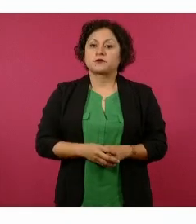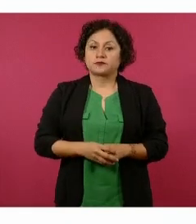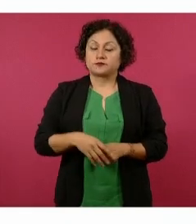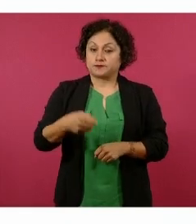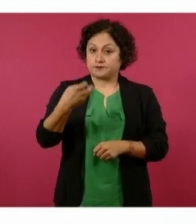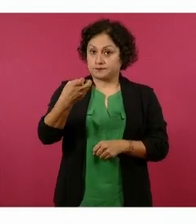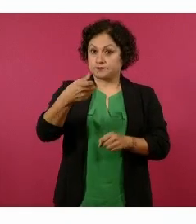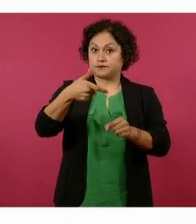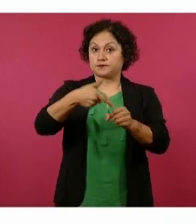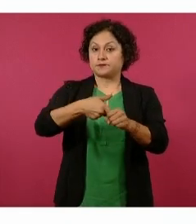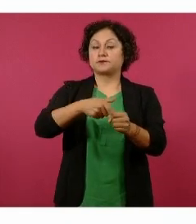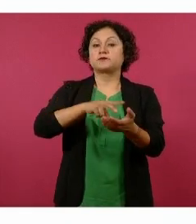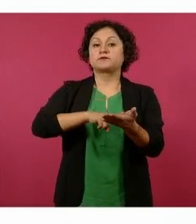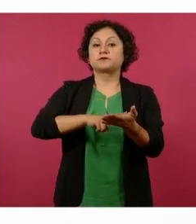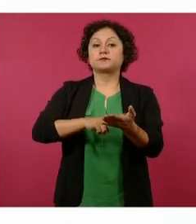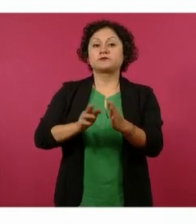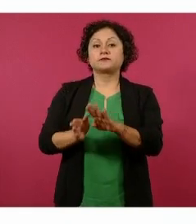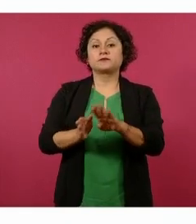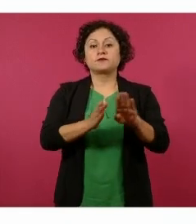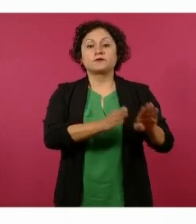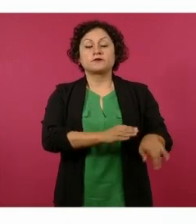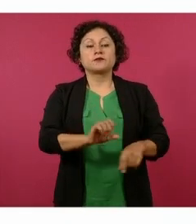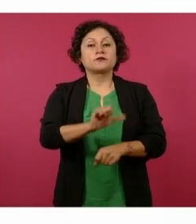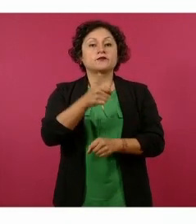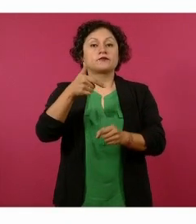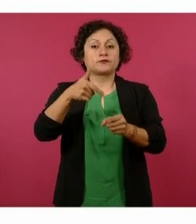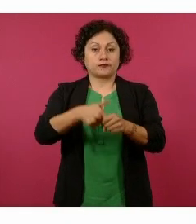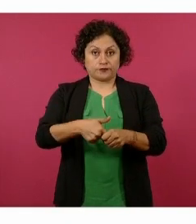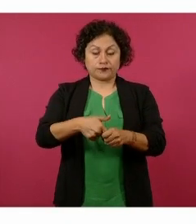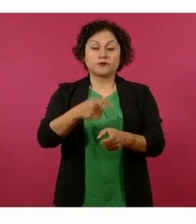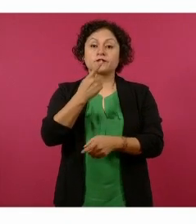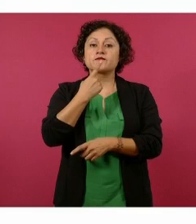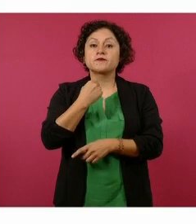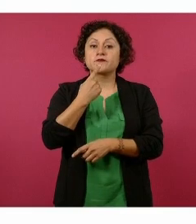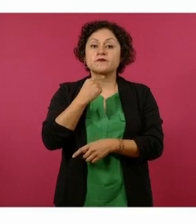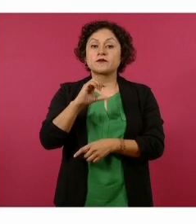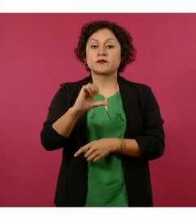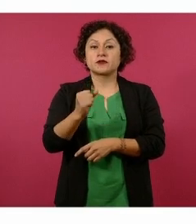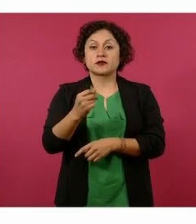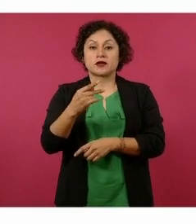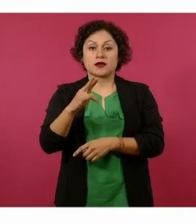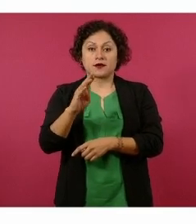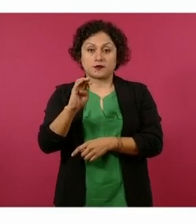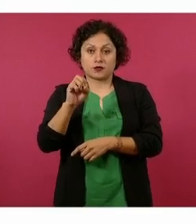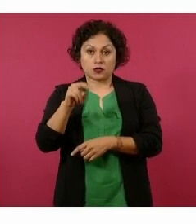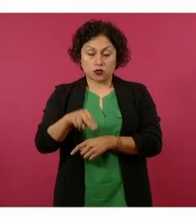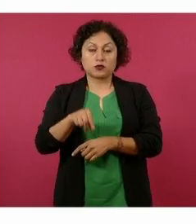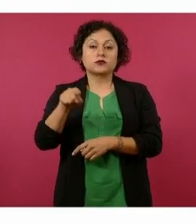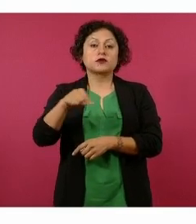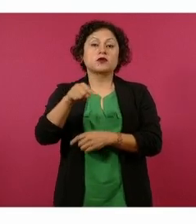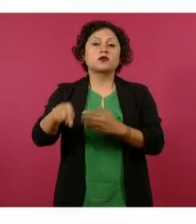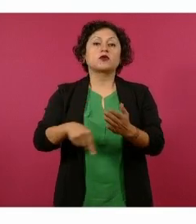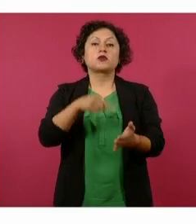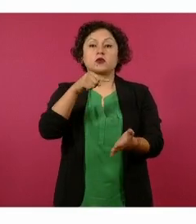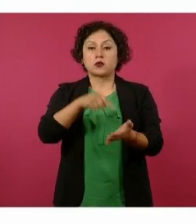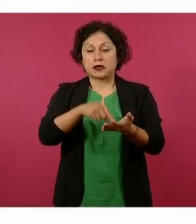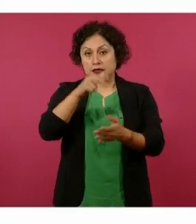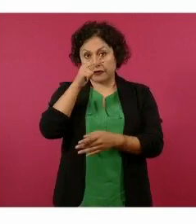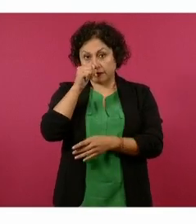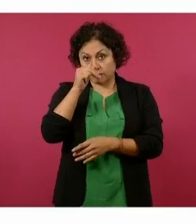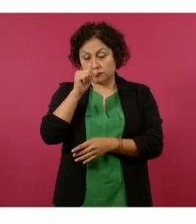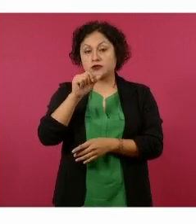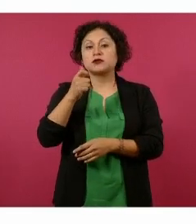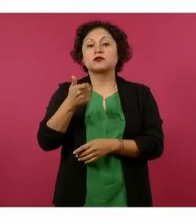regular. En el tema de la gasolina premium, nos encontramos con Chevron, Servicio El Faro, en Hermosillo, Sonora,